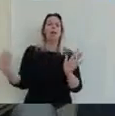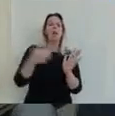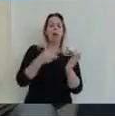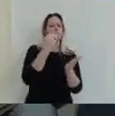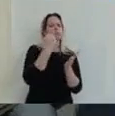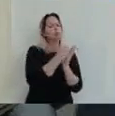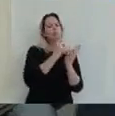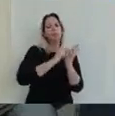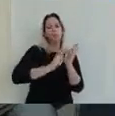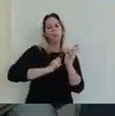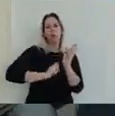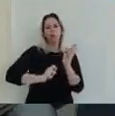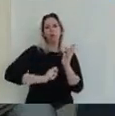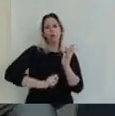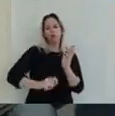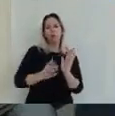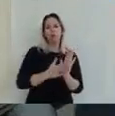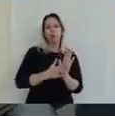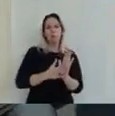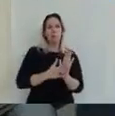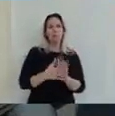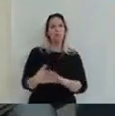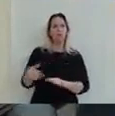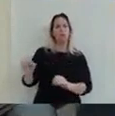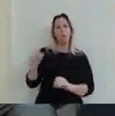ingreso al servicio penitenciario. Está aquí.